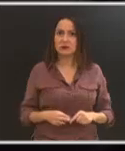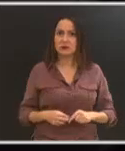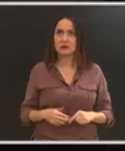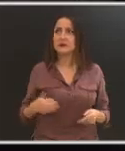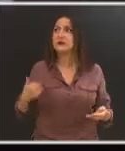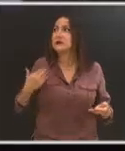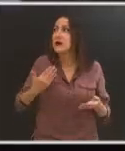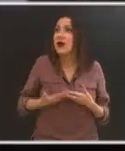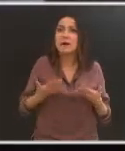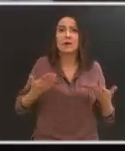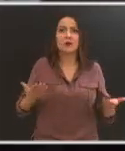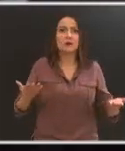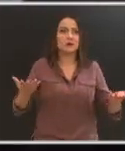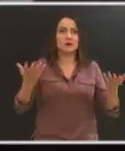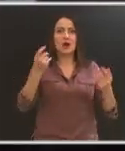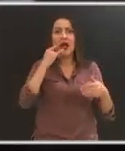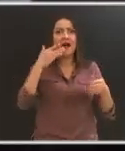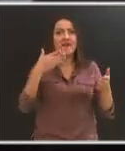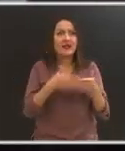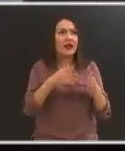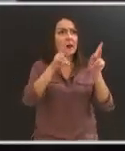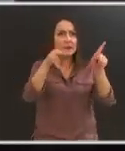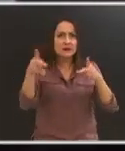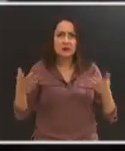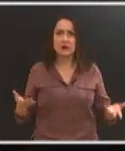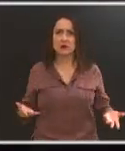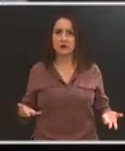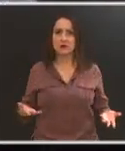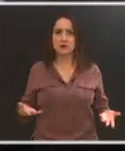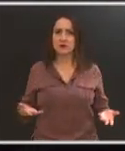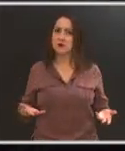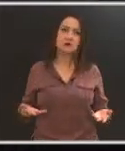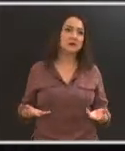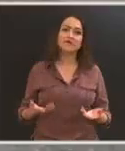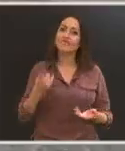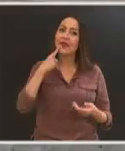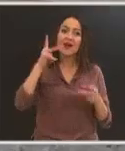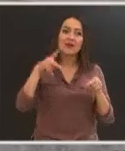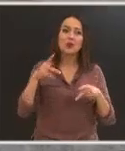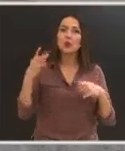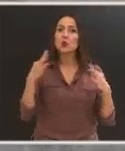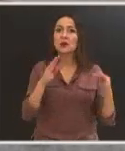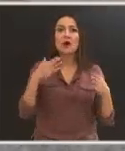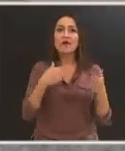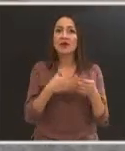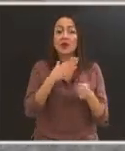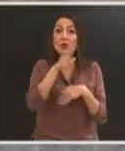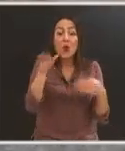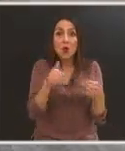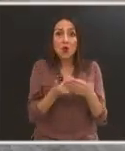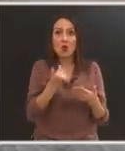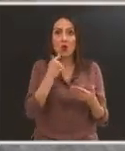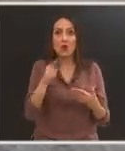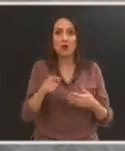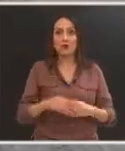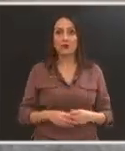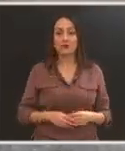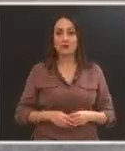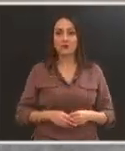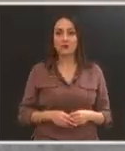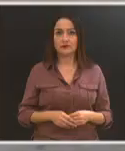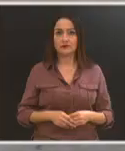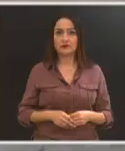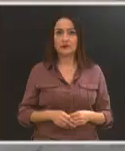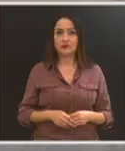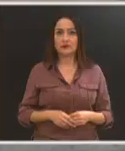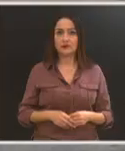llegamos, está lo que es afectar a la gente. Esto. Mano, eso afecta mucho al turismo, los robos, todo, nada, que hacen en playa y todo eso. Eso